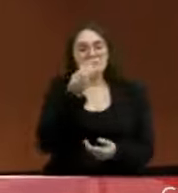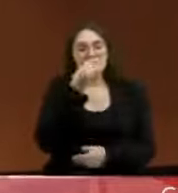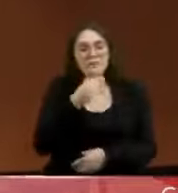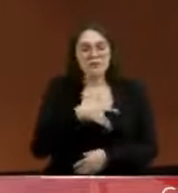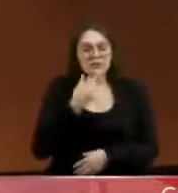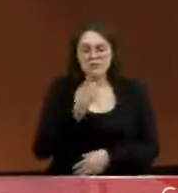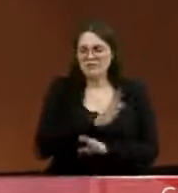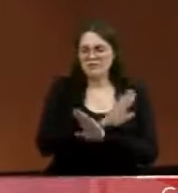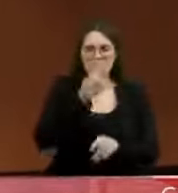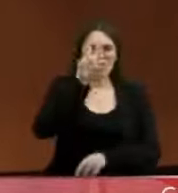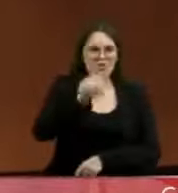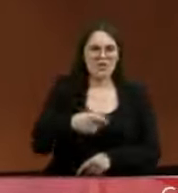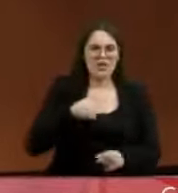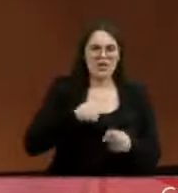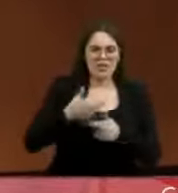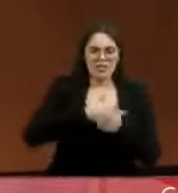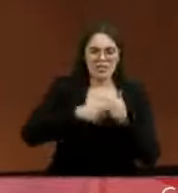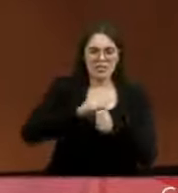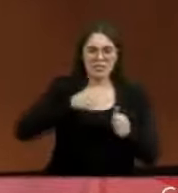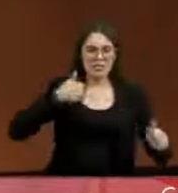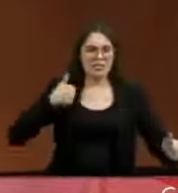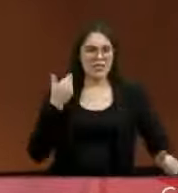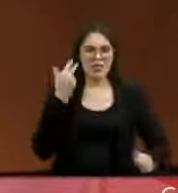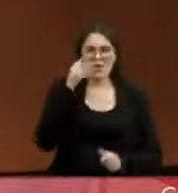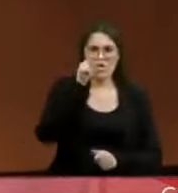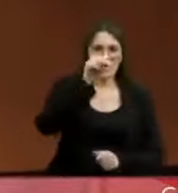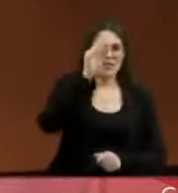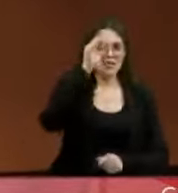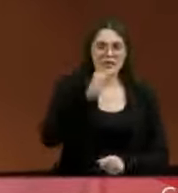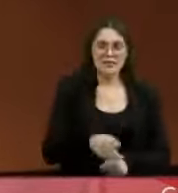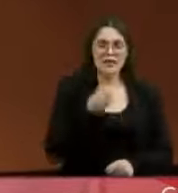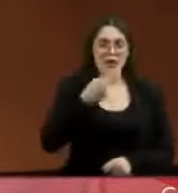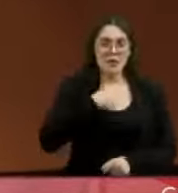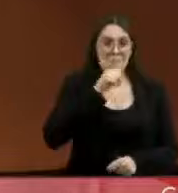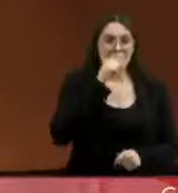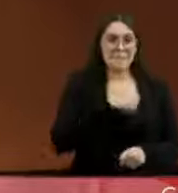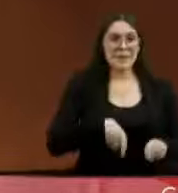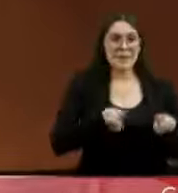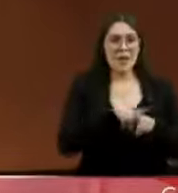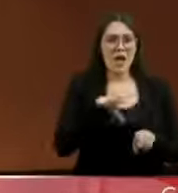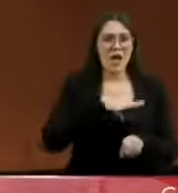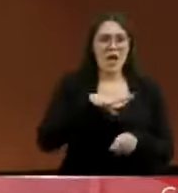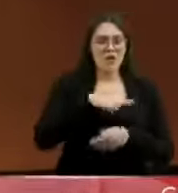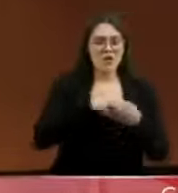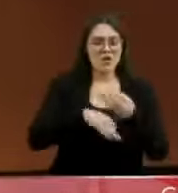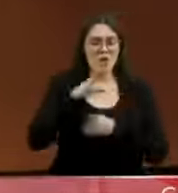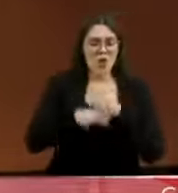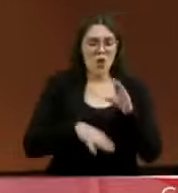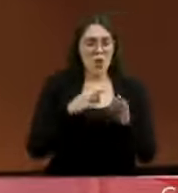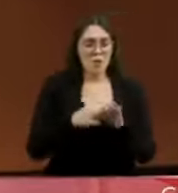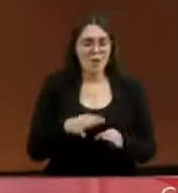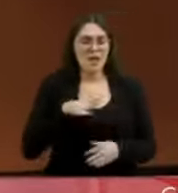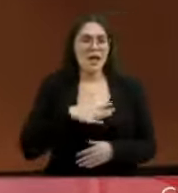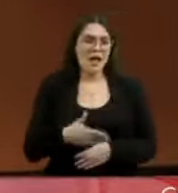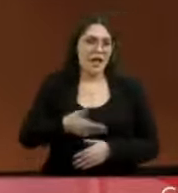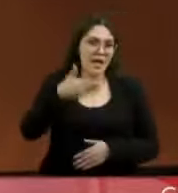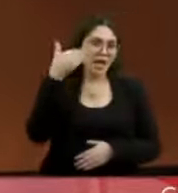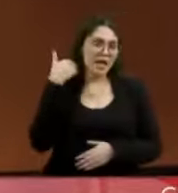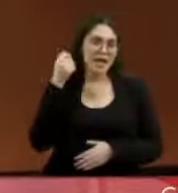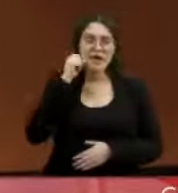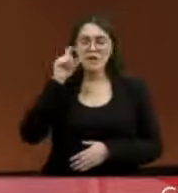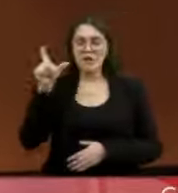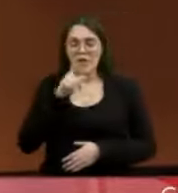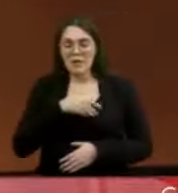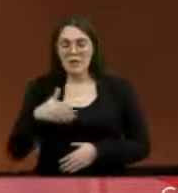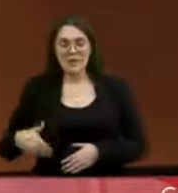paso atrás, que no nos moveremos ni un milímetro de los compromisos asumidos durante la campaña